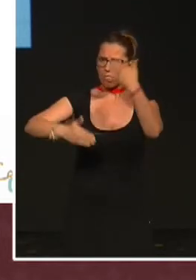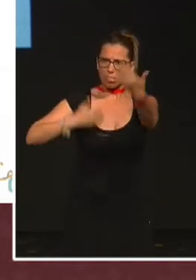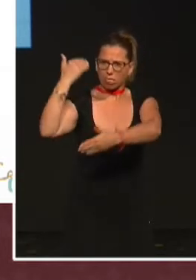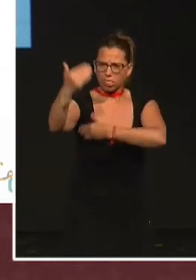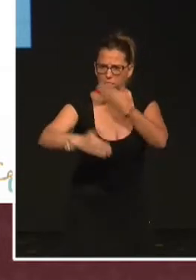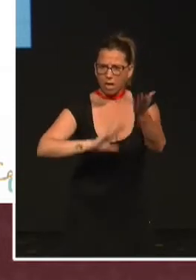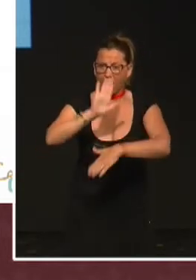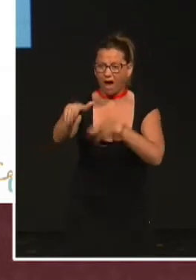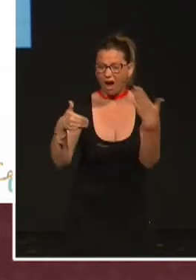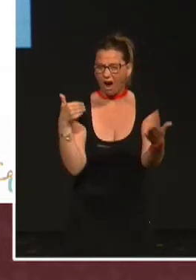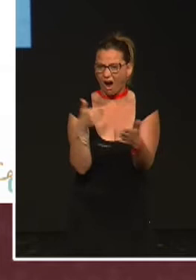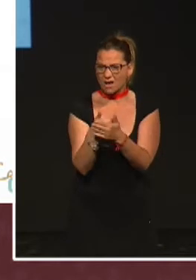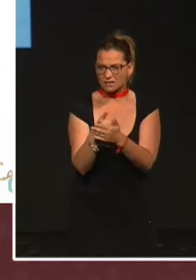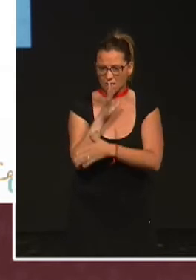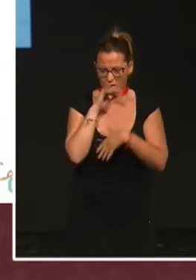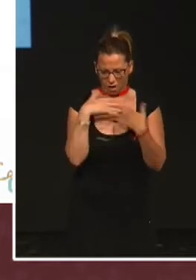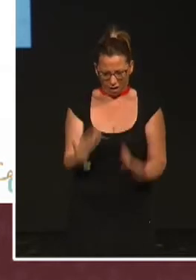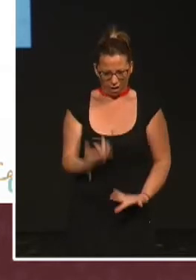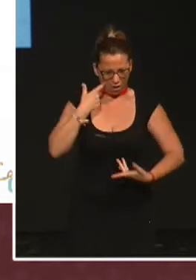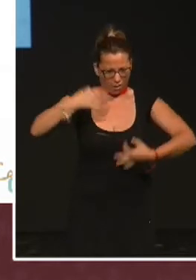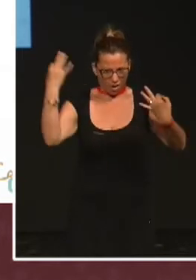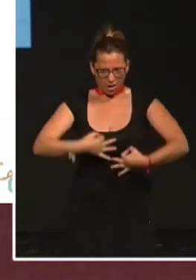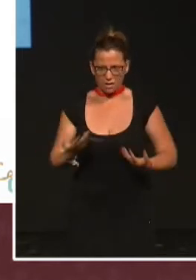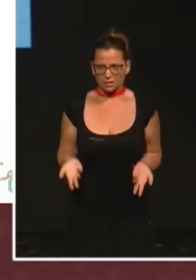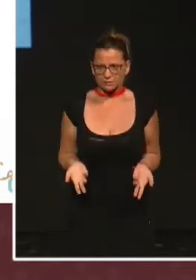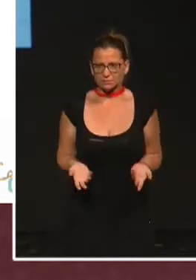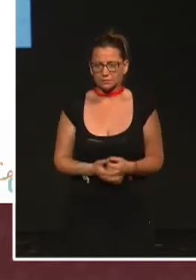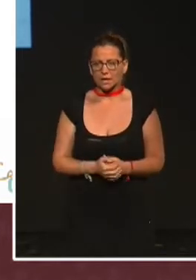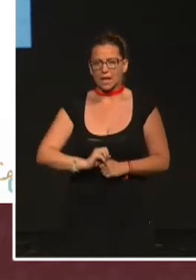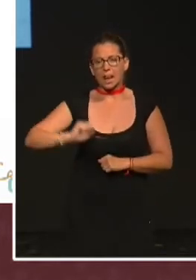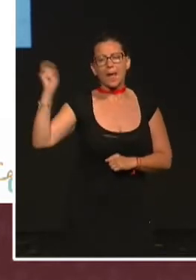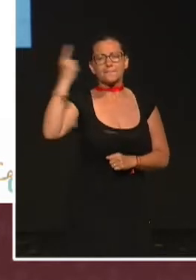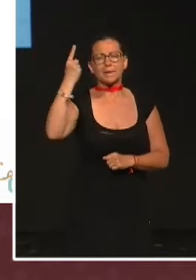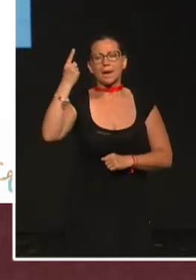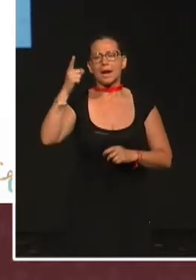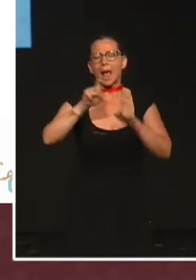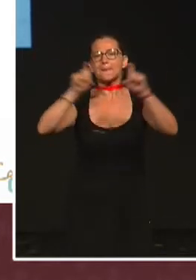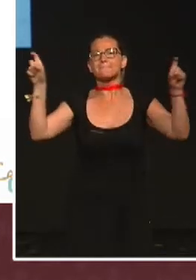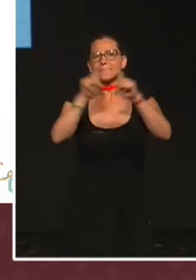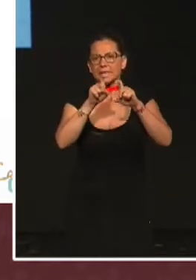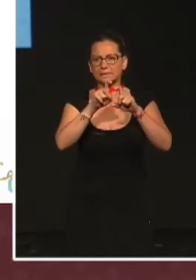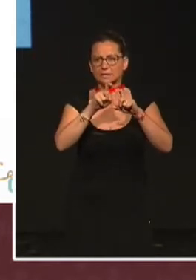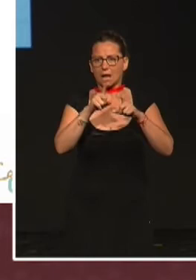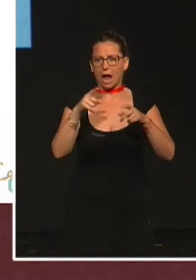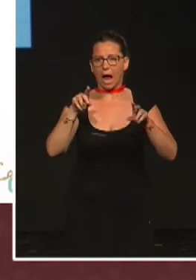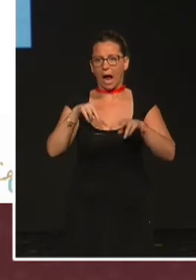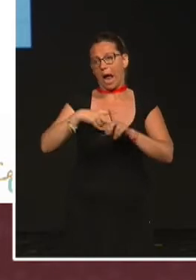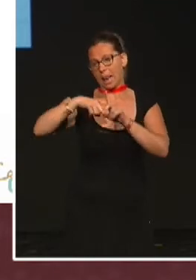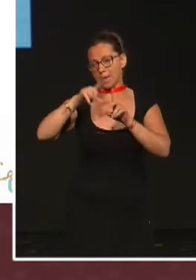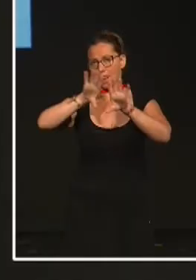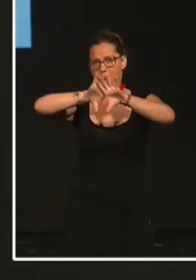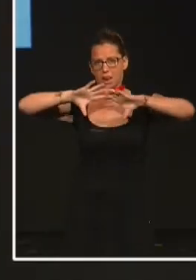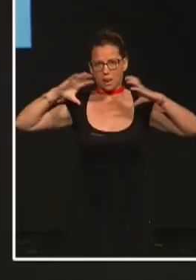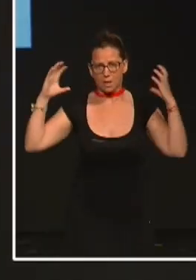en día una realidad, que se llama Recompose, la primera empresa autorizada a nivel mundial capaz